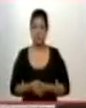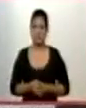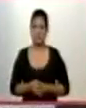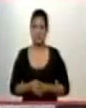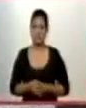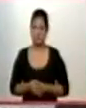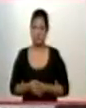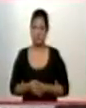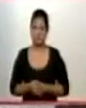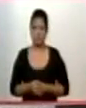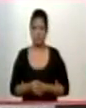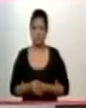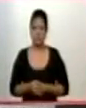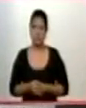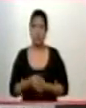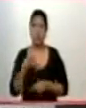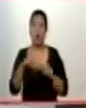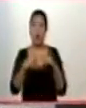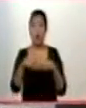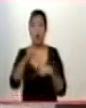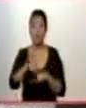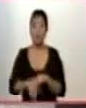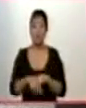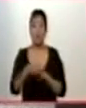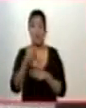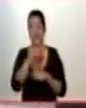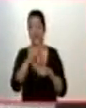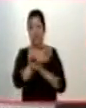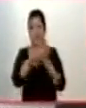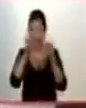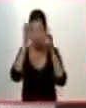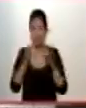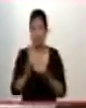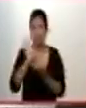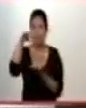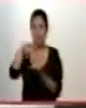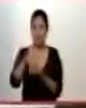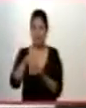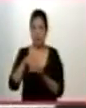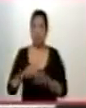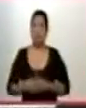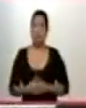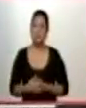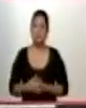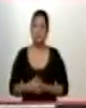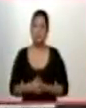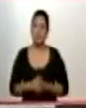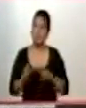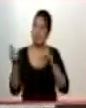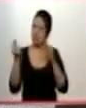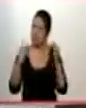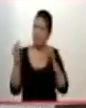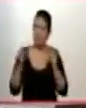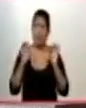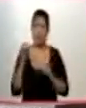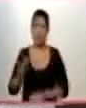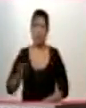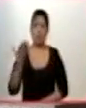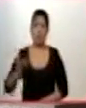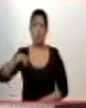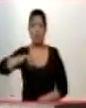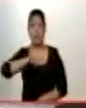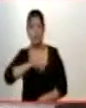autónomo, es decir, productos también de coloniales que todavía no han sido definidos como Estado soberano. Es un debate muy, muy, muy importante para